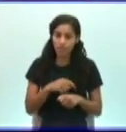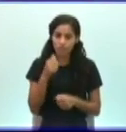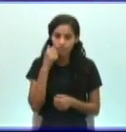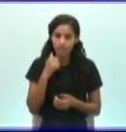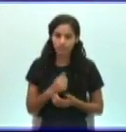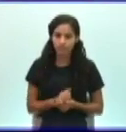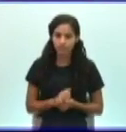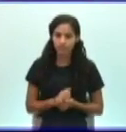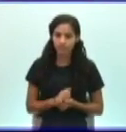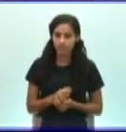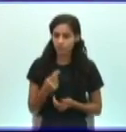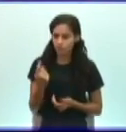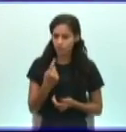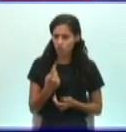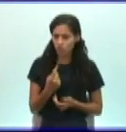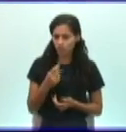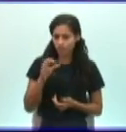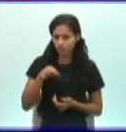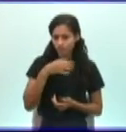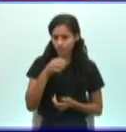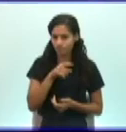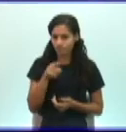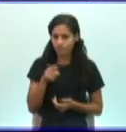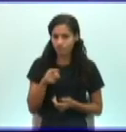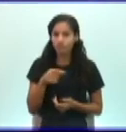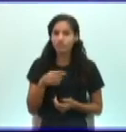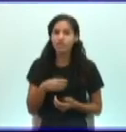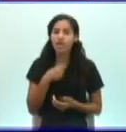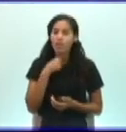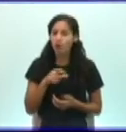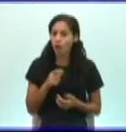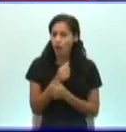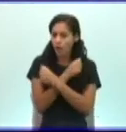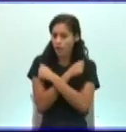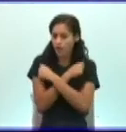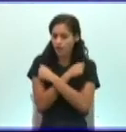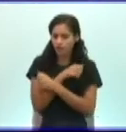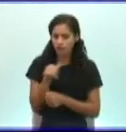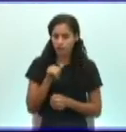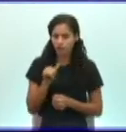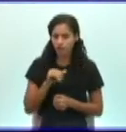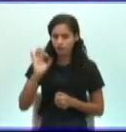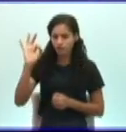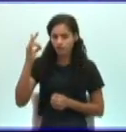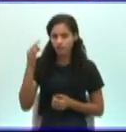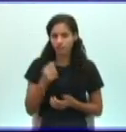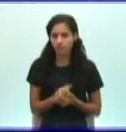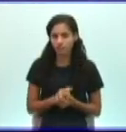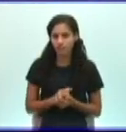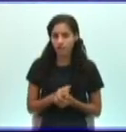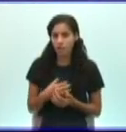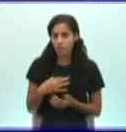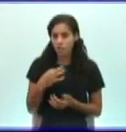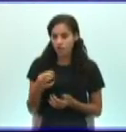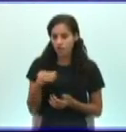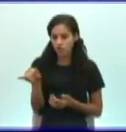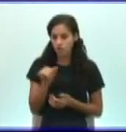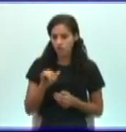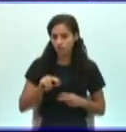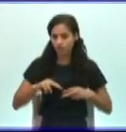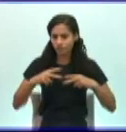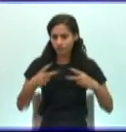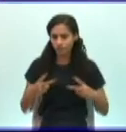para más. Solo para despedirme, dejándoles un abrazo del tamaño del sol y la invitación